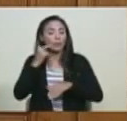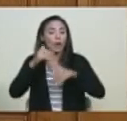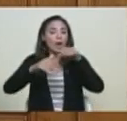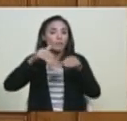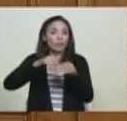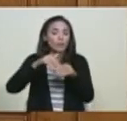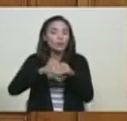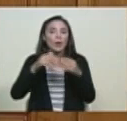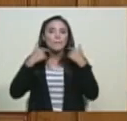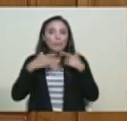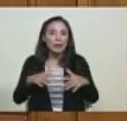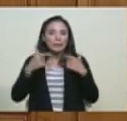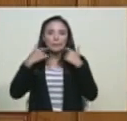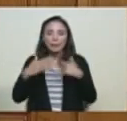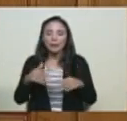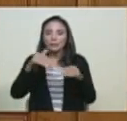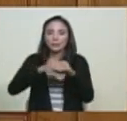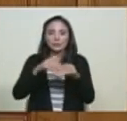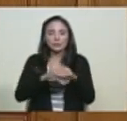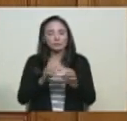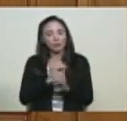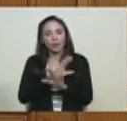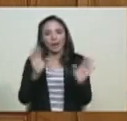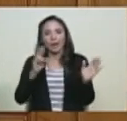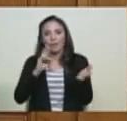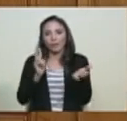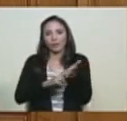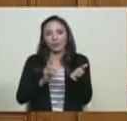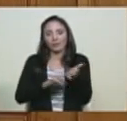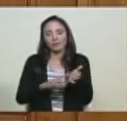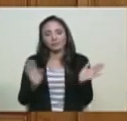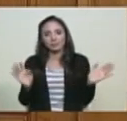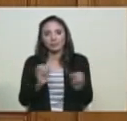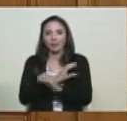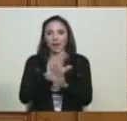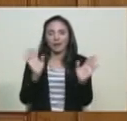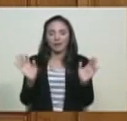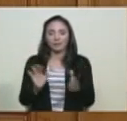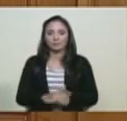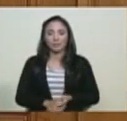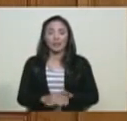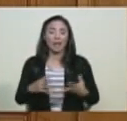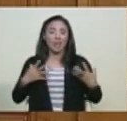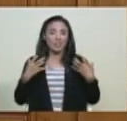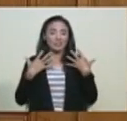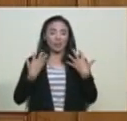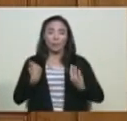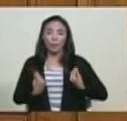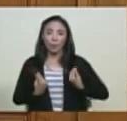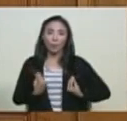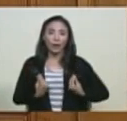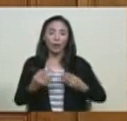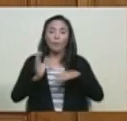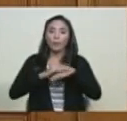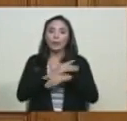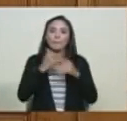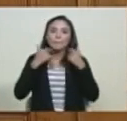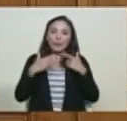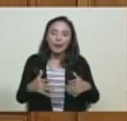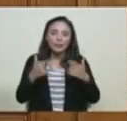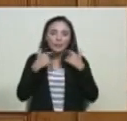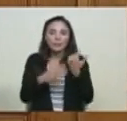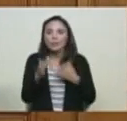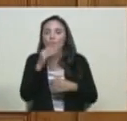electorales. Es verdad. Algunos dicen que la desesperación viene de que han perdido todo el